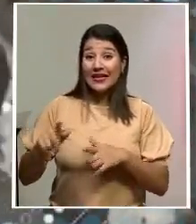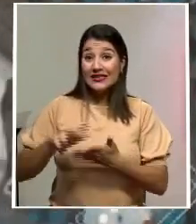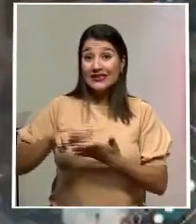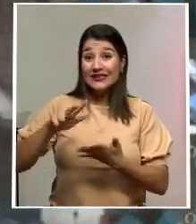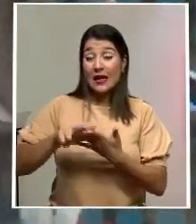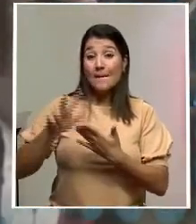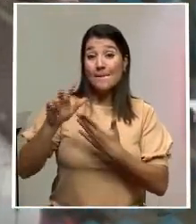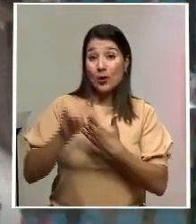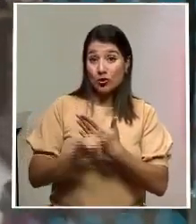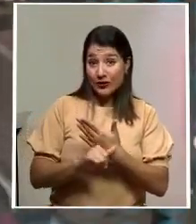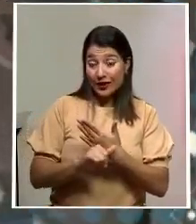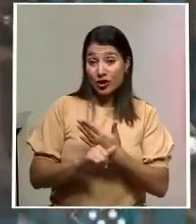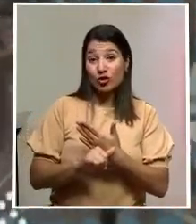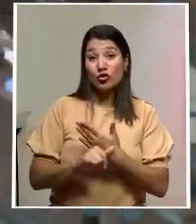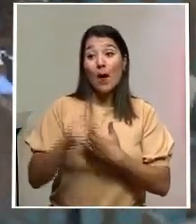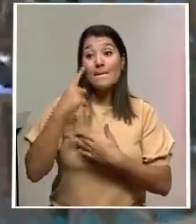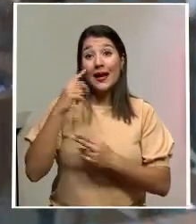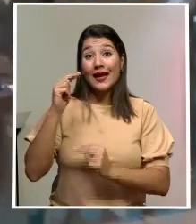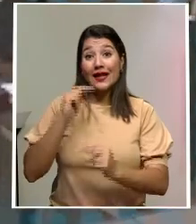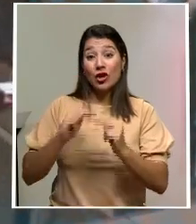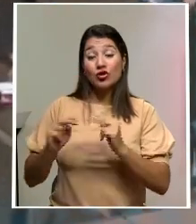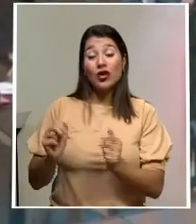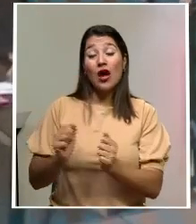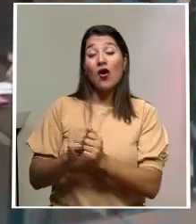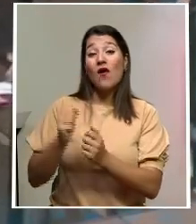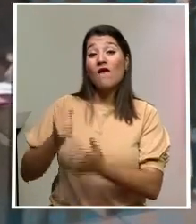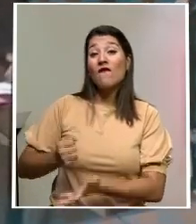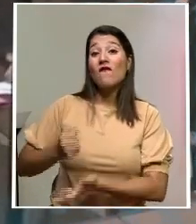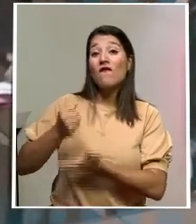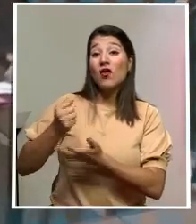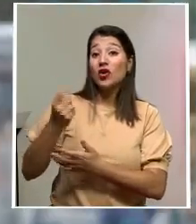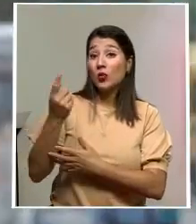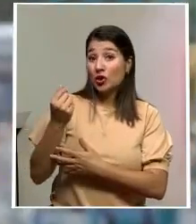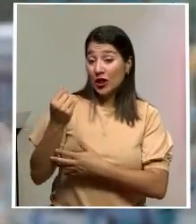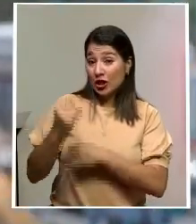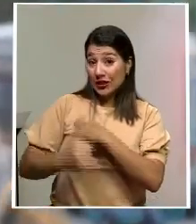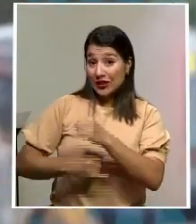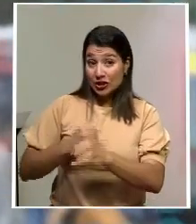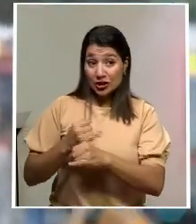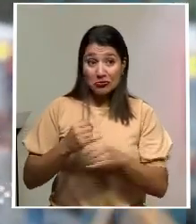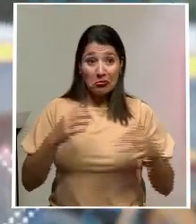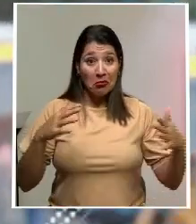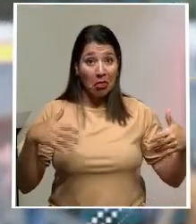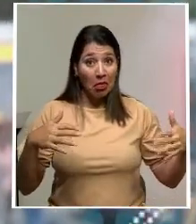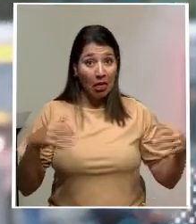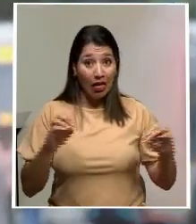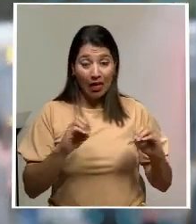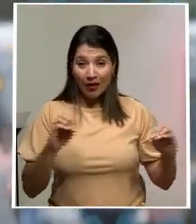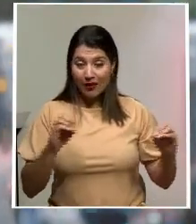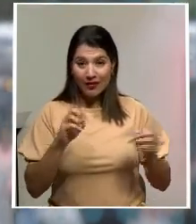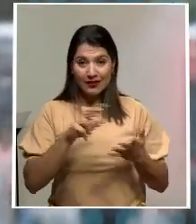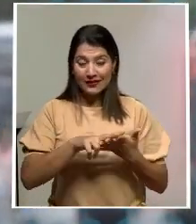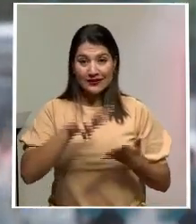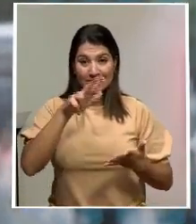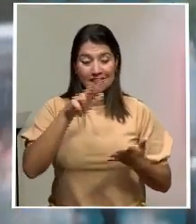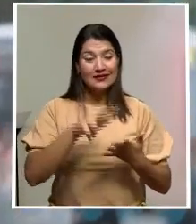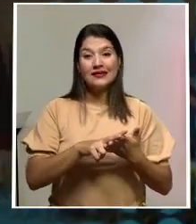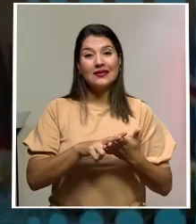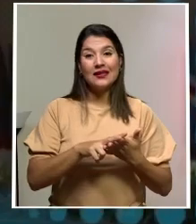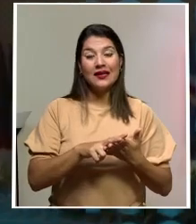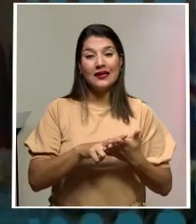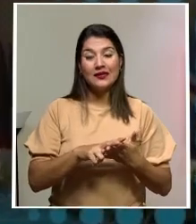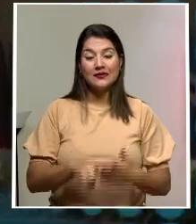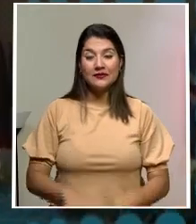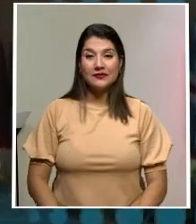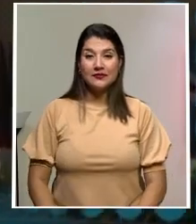se negociaron con el Fondo Monetario Internacional, aún no hay una sola de esas iniciativas que haya